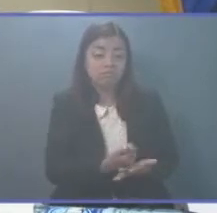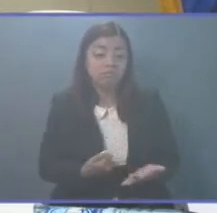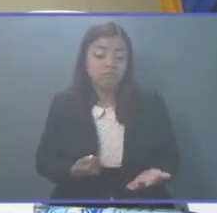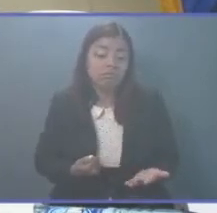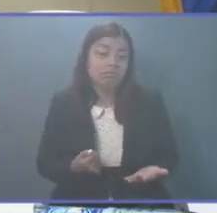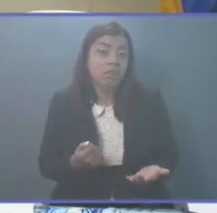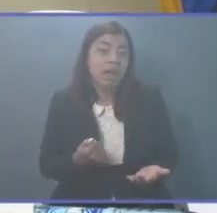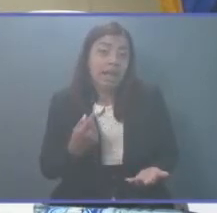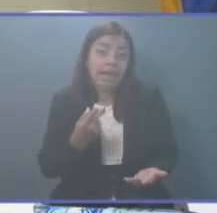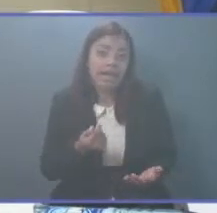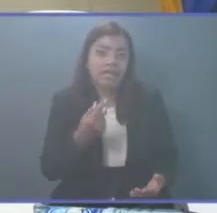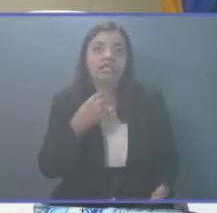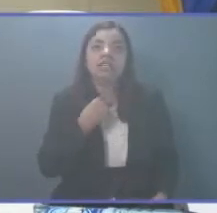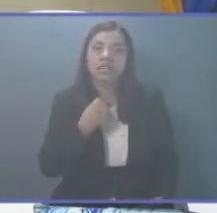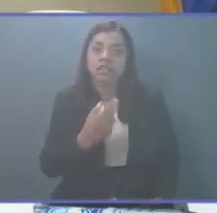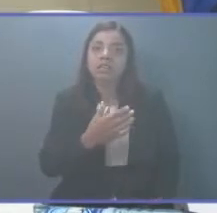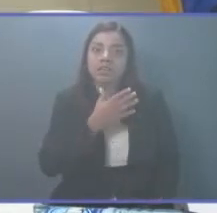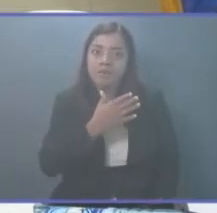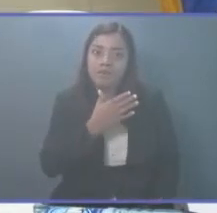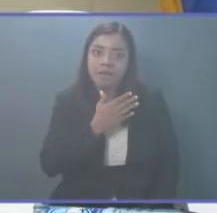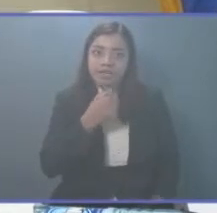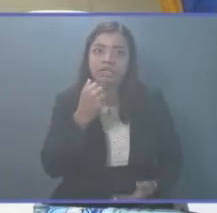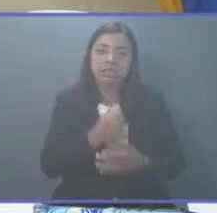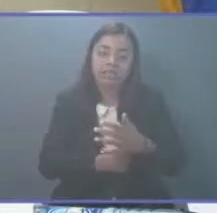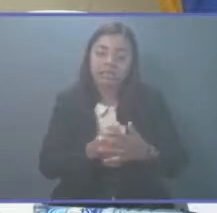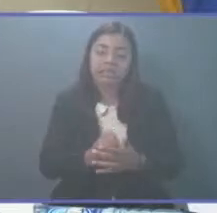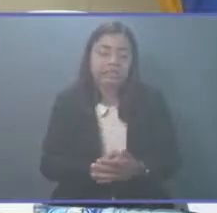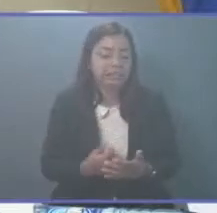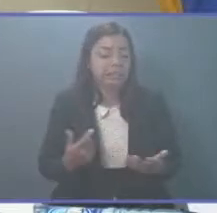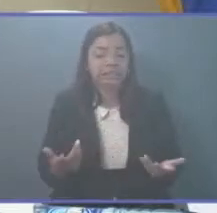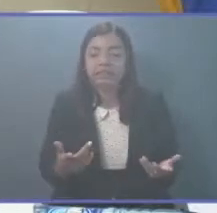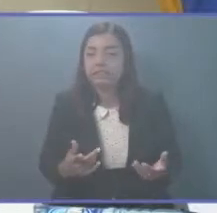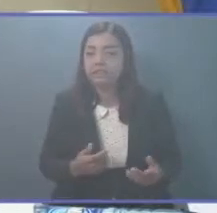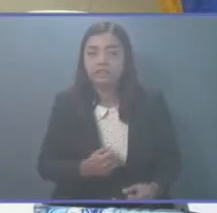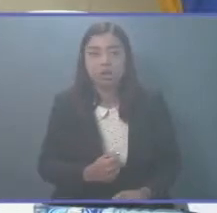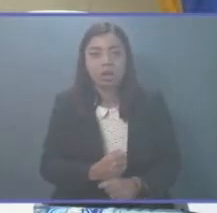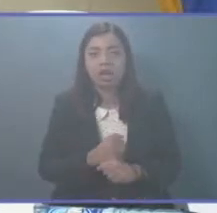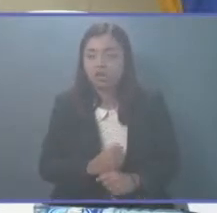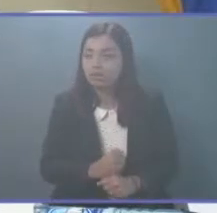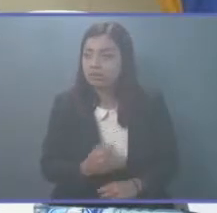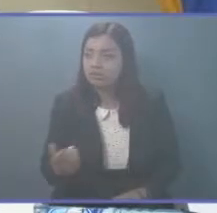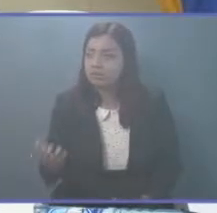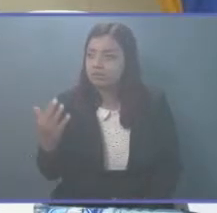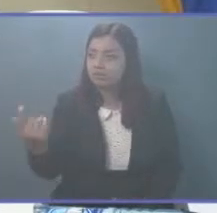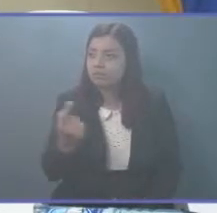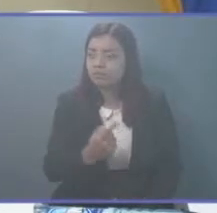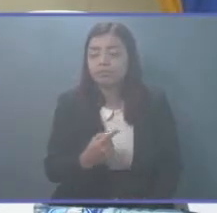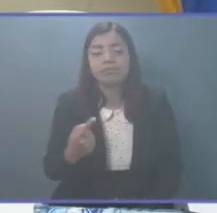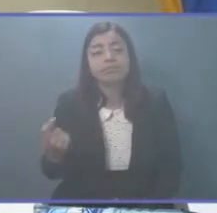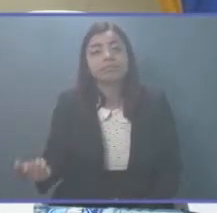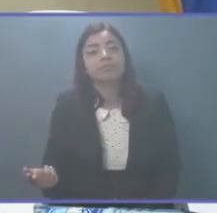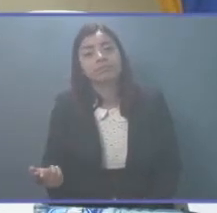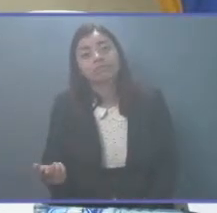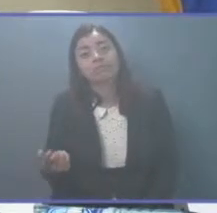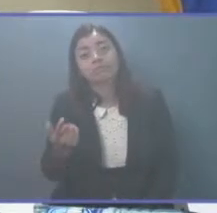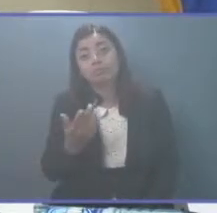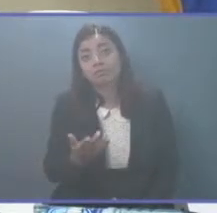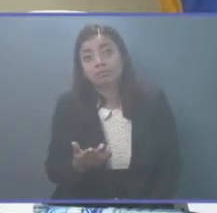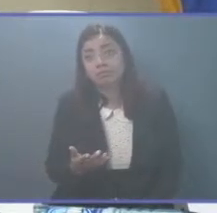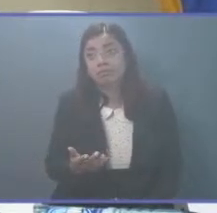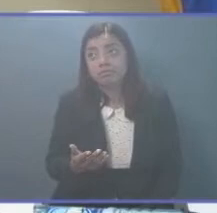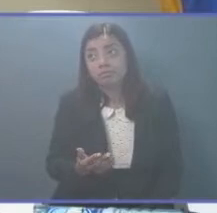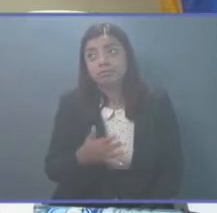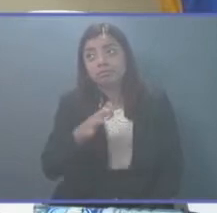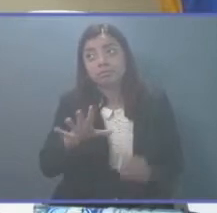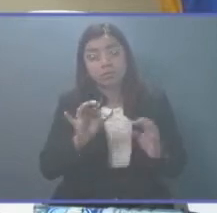retribución, y contra eso va a ser bien difícil luchar si no le garantizamos también a la gente por lo menos que